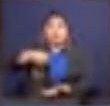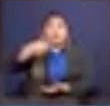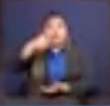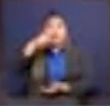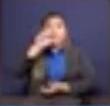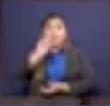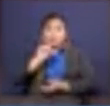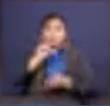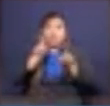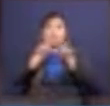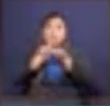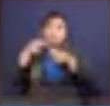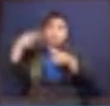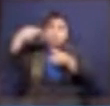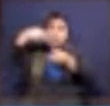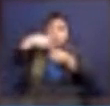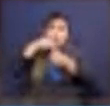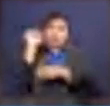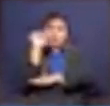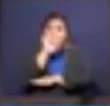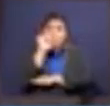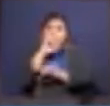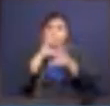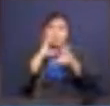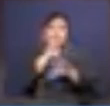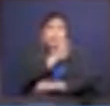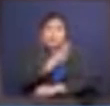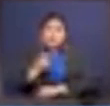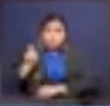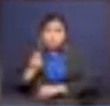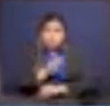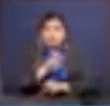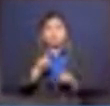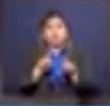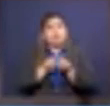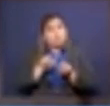subsidio al combustible, transporte y otros.